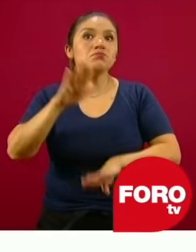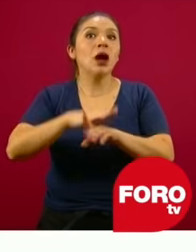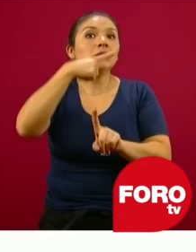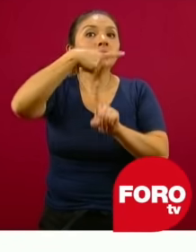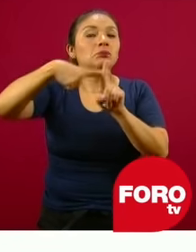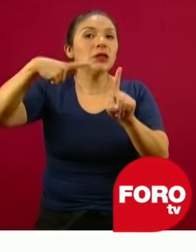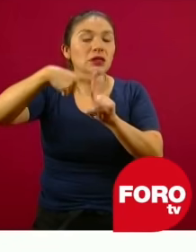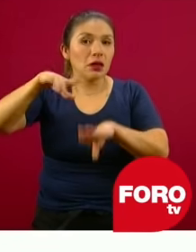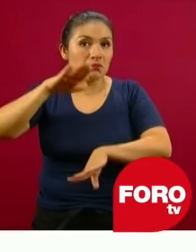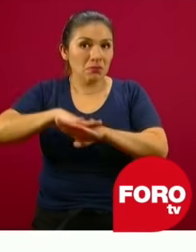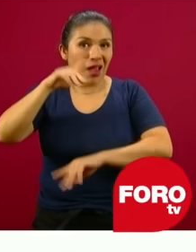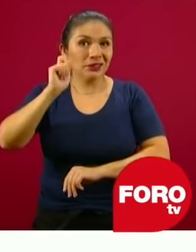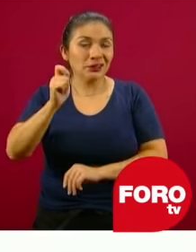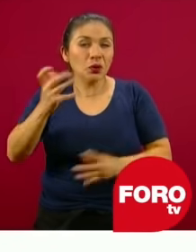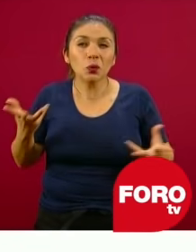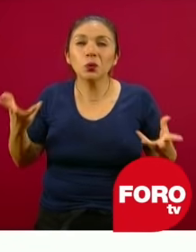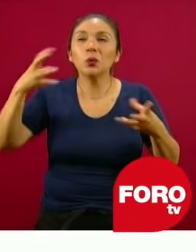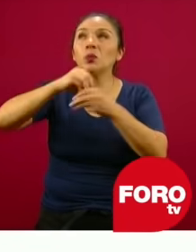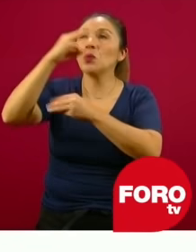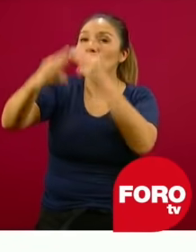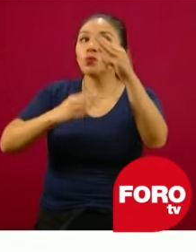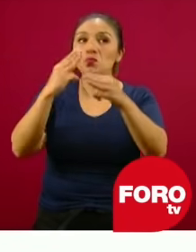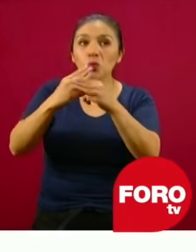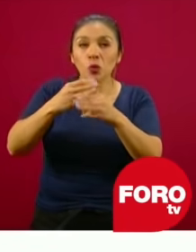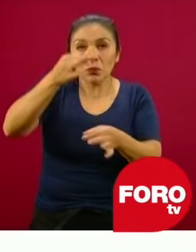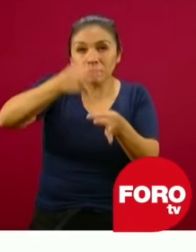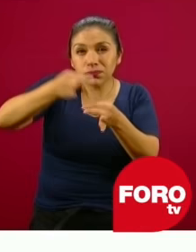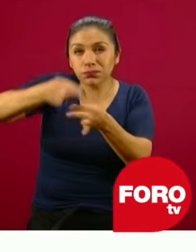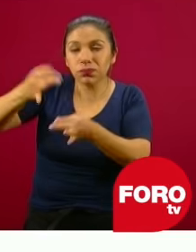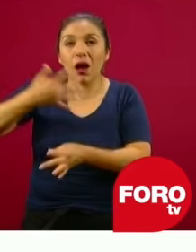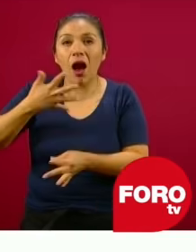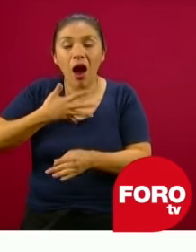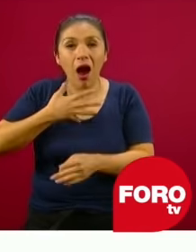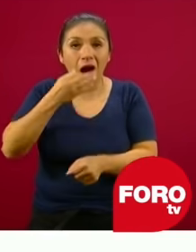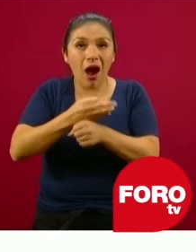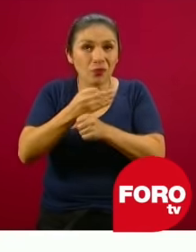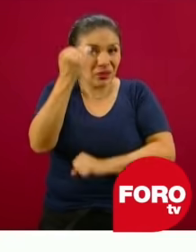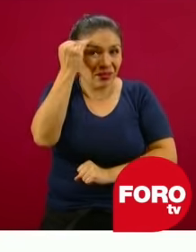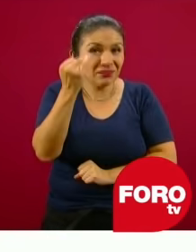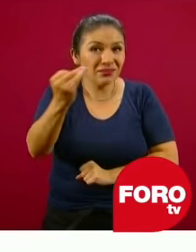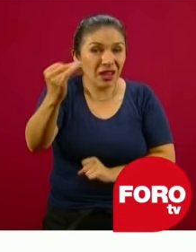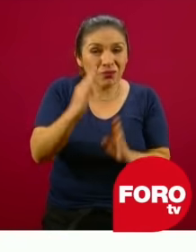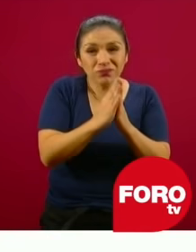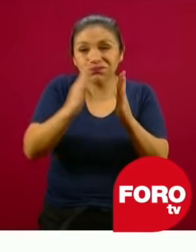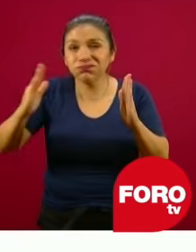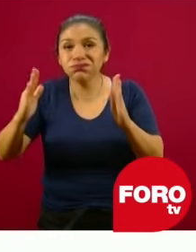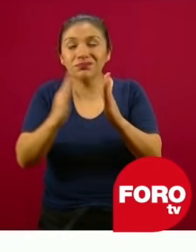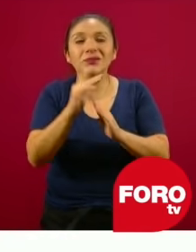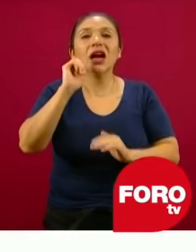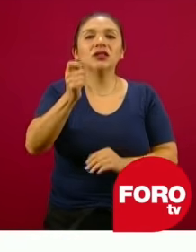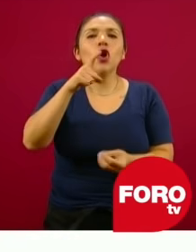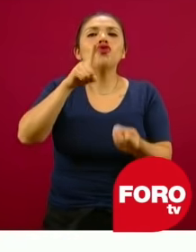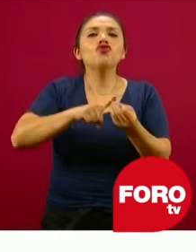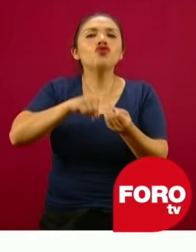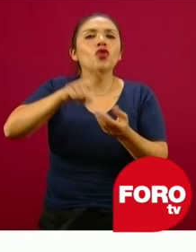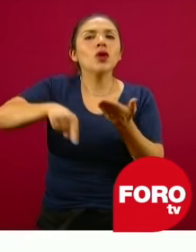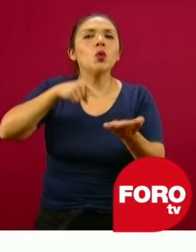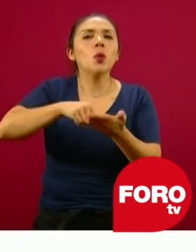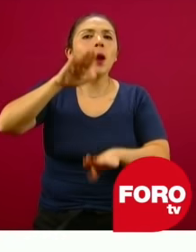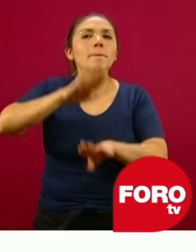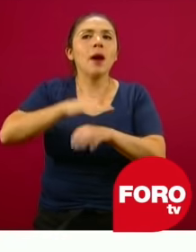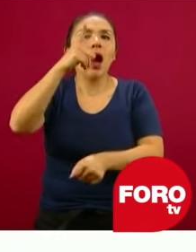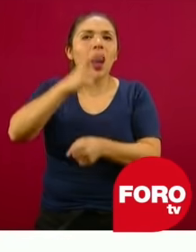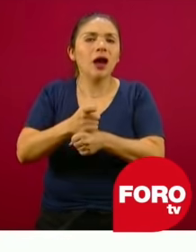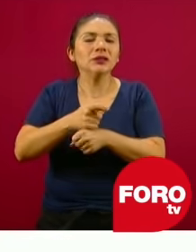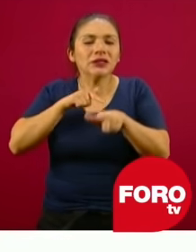mitad de todos los casos en el mundo que se han confirmado en esta temporalidad que habla de dónde está la transmisión